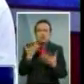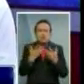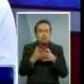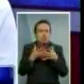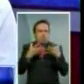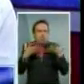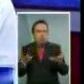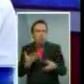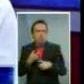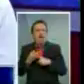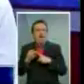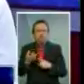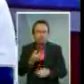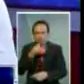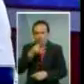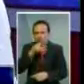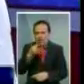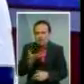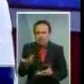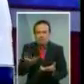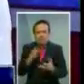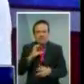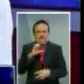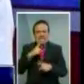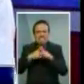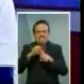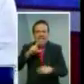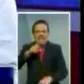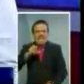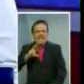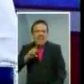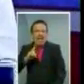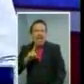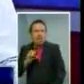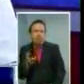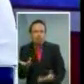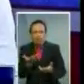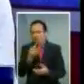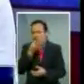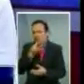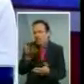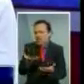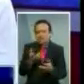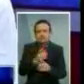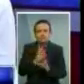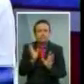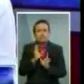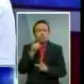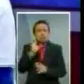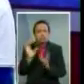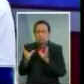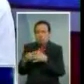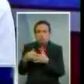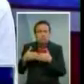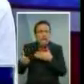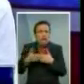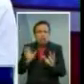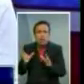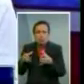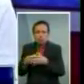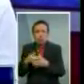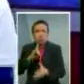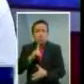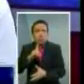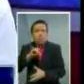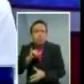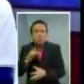connotación bastante más grande. Desde Renovación Nacional, al parecer, tratando de hacer un punto, que nosotros nos reuníamos con ellos. Es natural que nos reunamos. Y va a ser